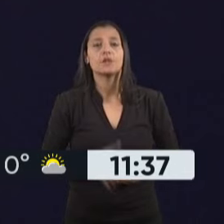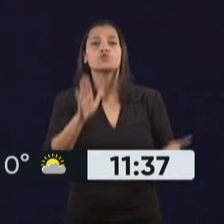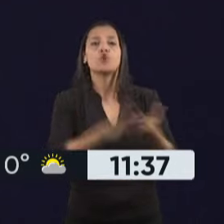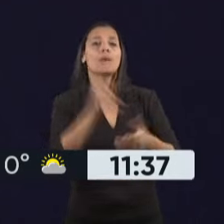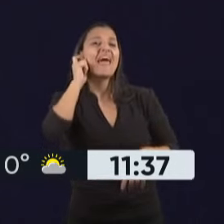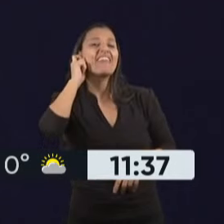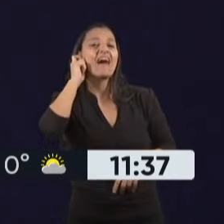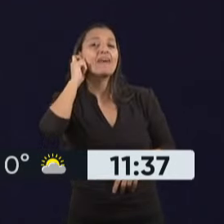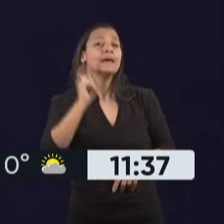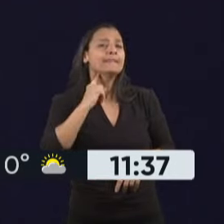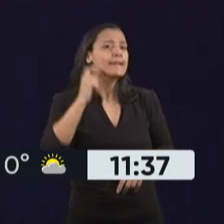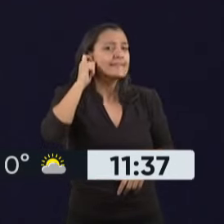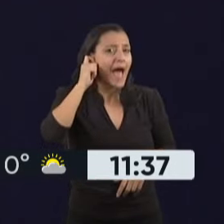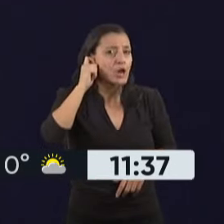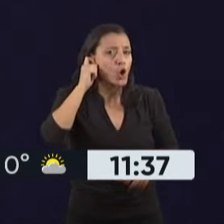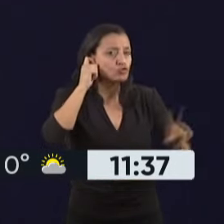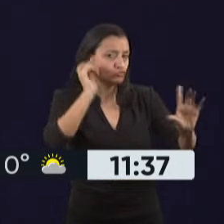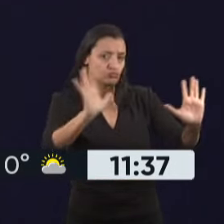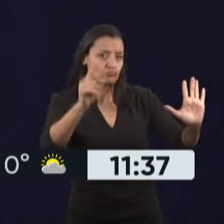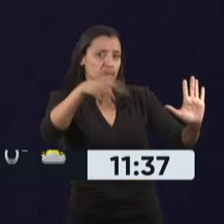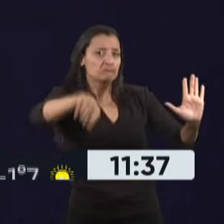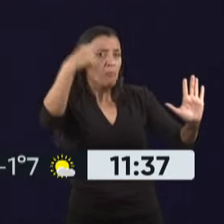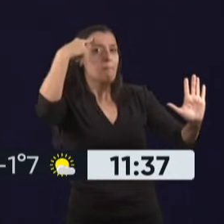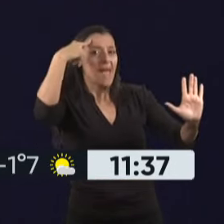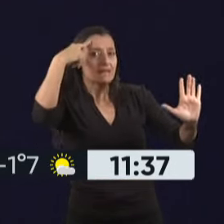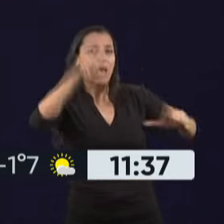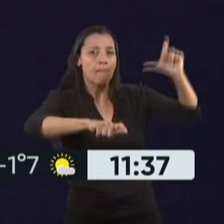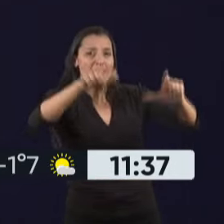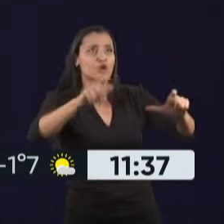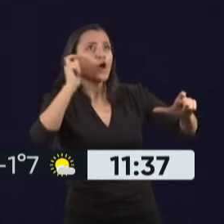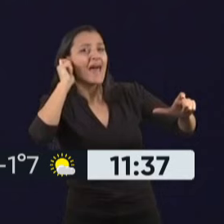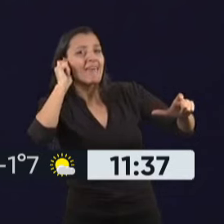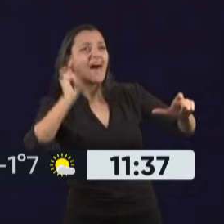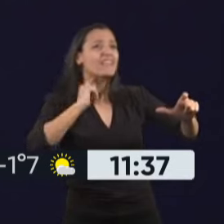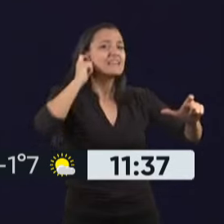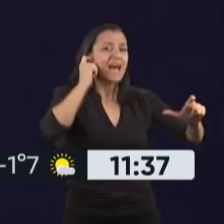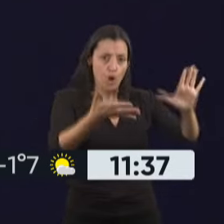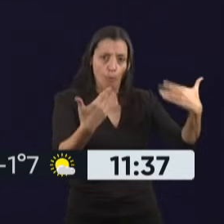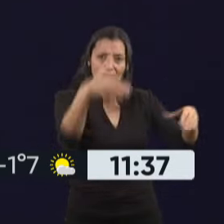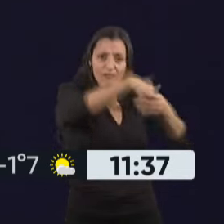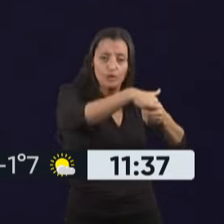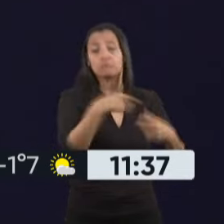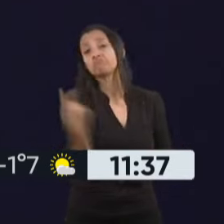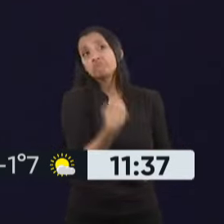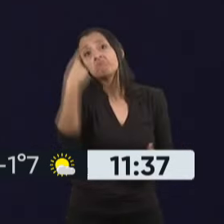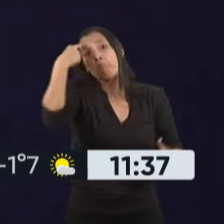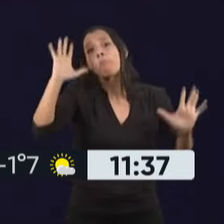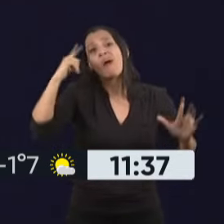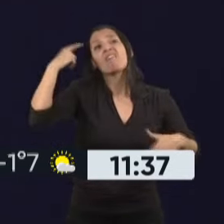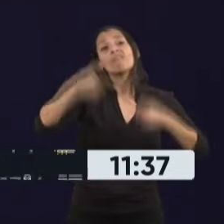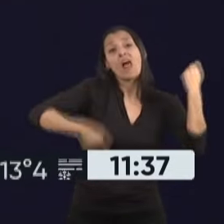los chicos de 13 años no se está pensando. Este es un gobierno que piensa en todo, pero no hay